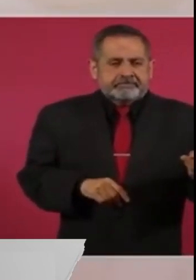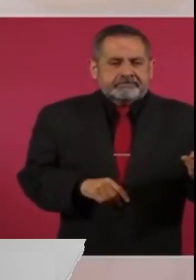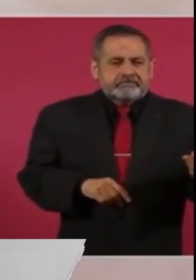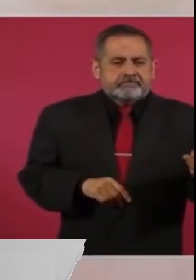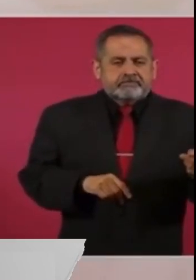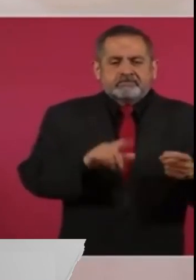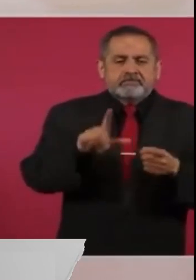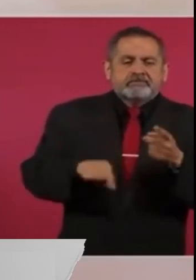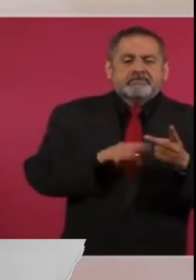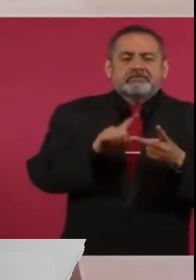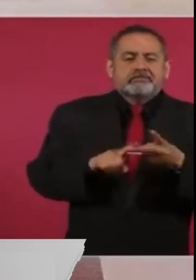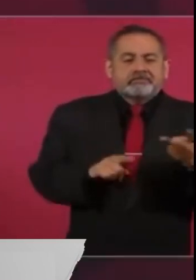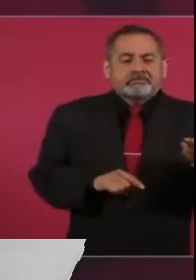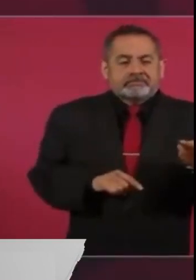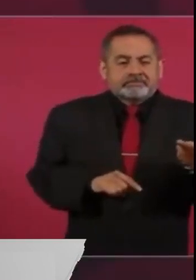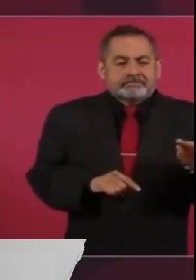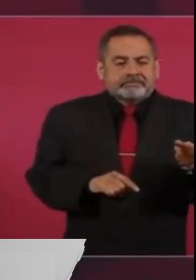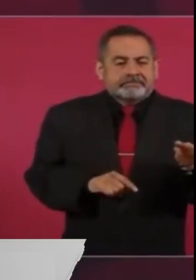y luego